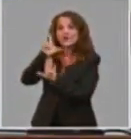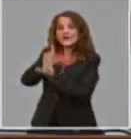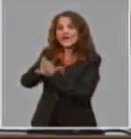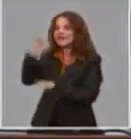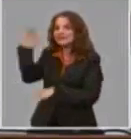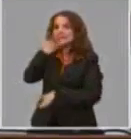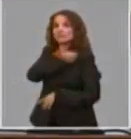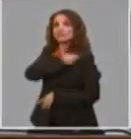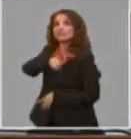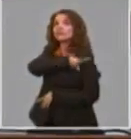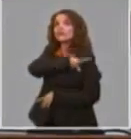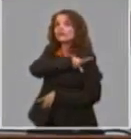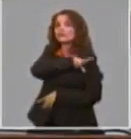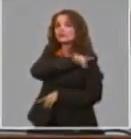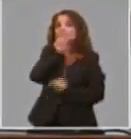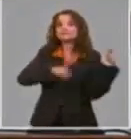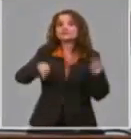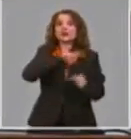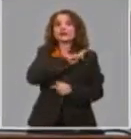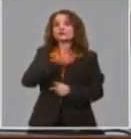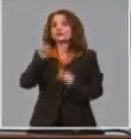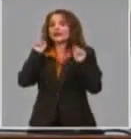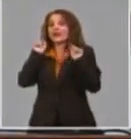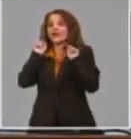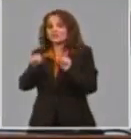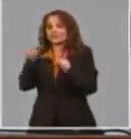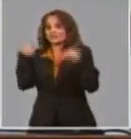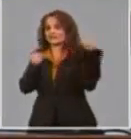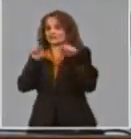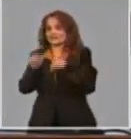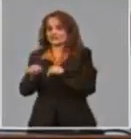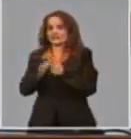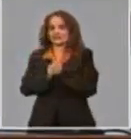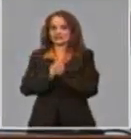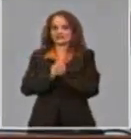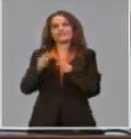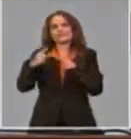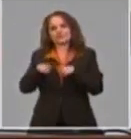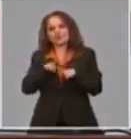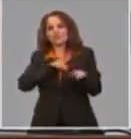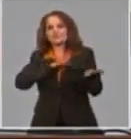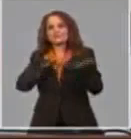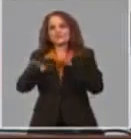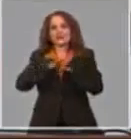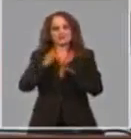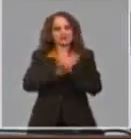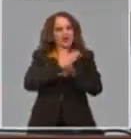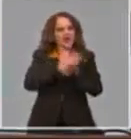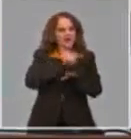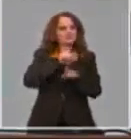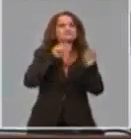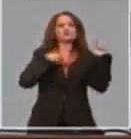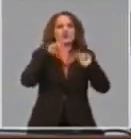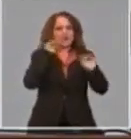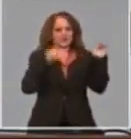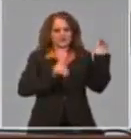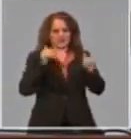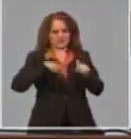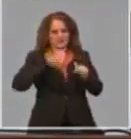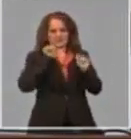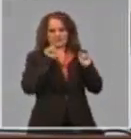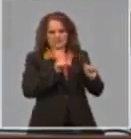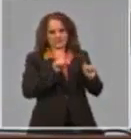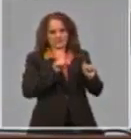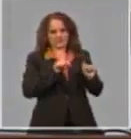las fuerzas revolucionarias. Por lo tanto, es importante la preparación de los que van a actuar, digamos, en la primera línea, en la